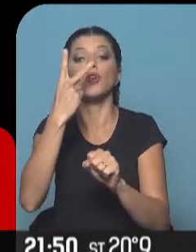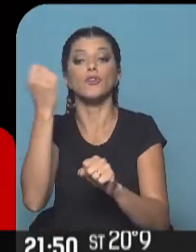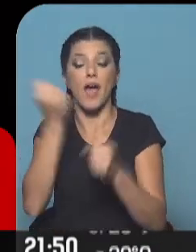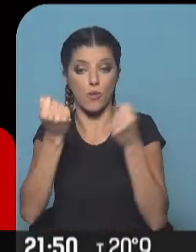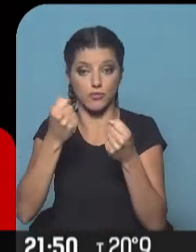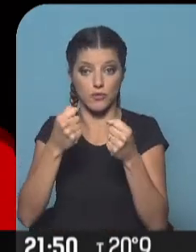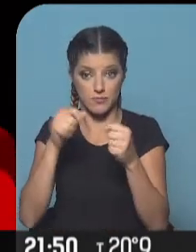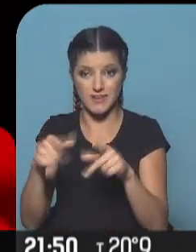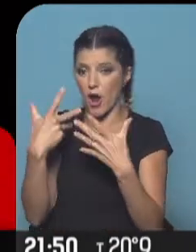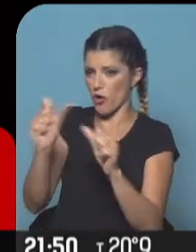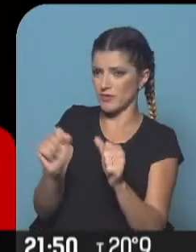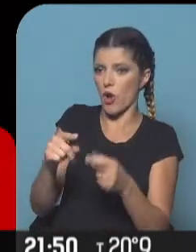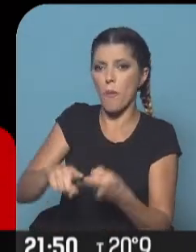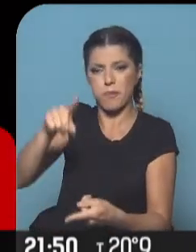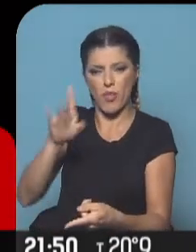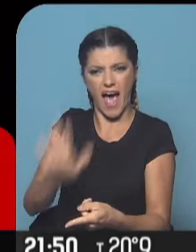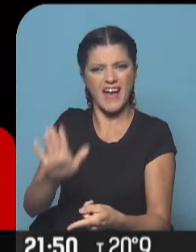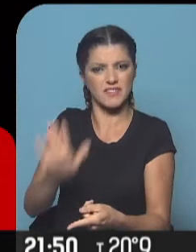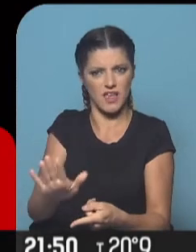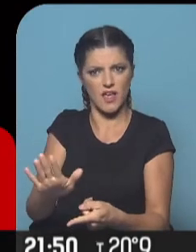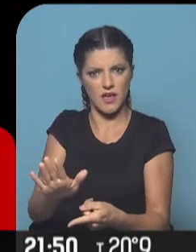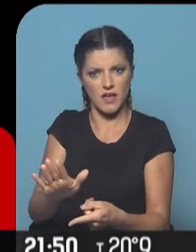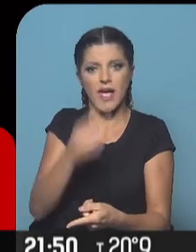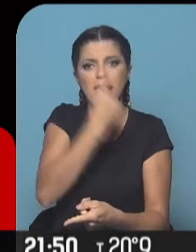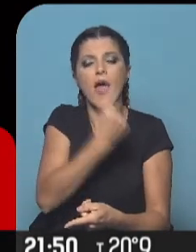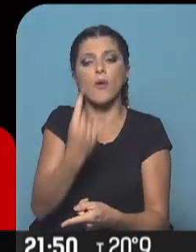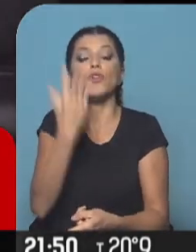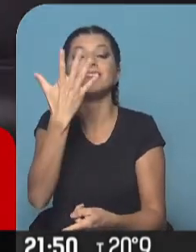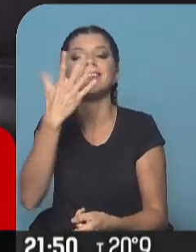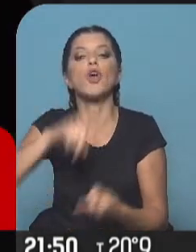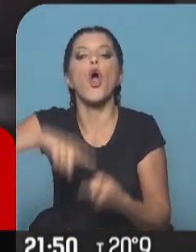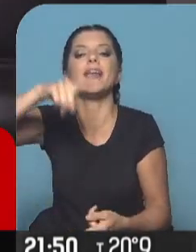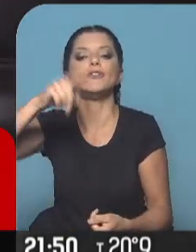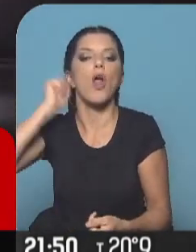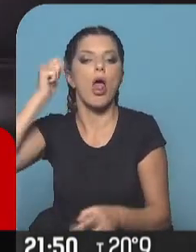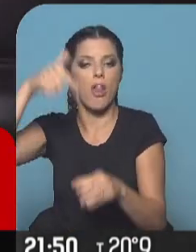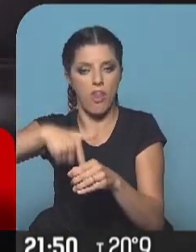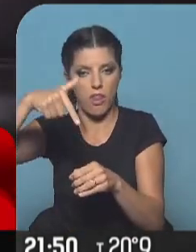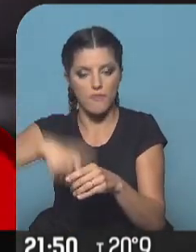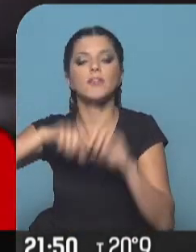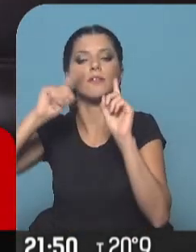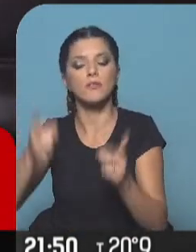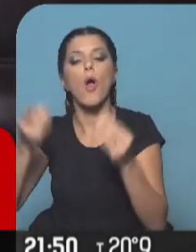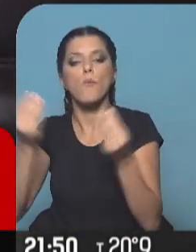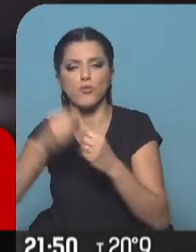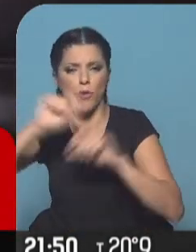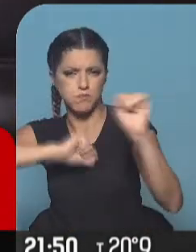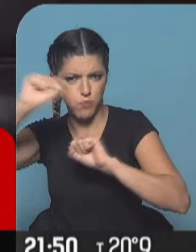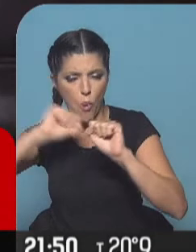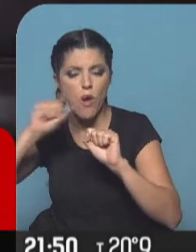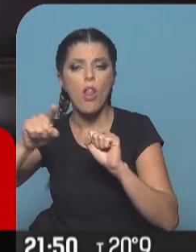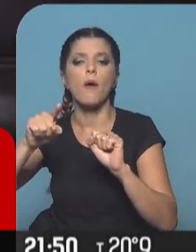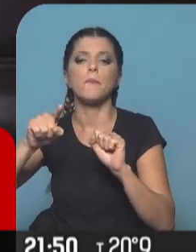encontraron estos bidones que estamos viendo. Son bidones que cada uno tiene 5 litros de nafta. También un sistema pirotécnico, según informaron, tenía que